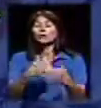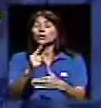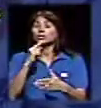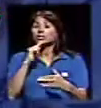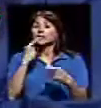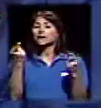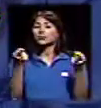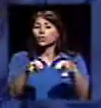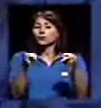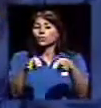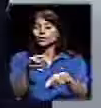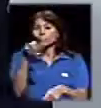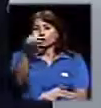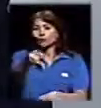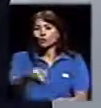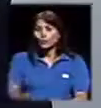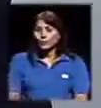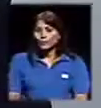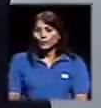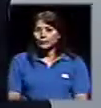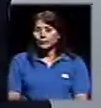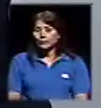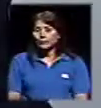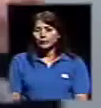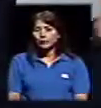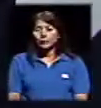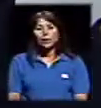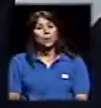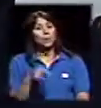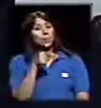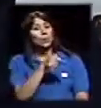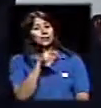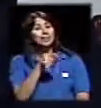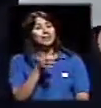futuro. Pues ese futuro,